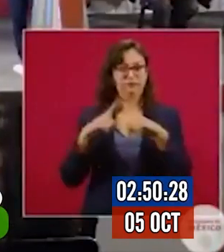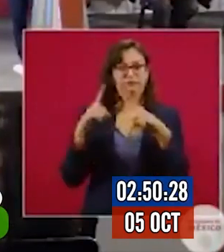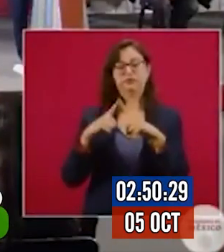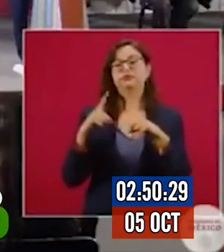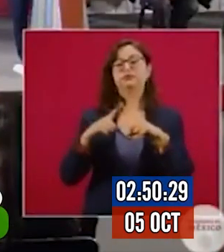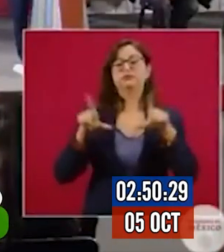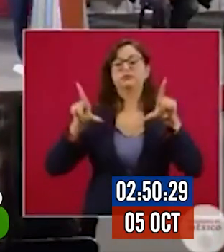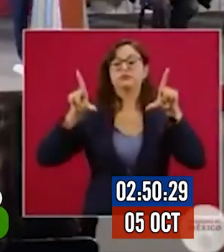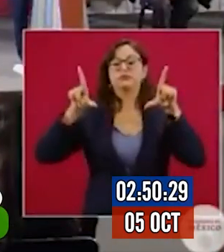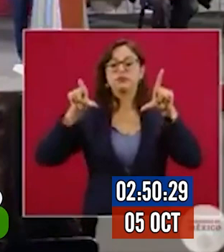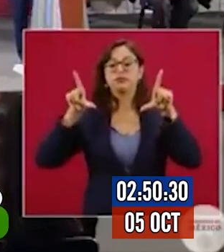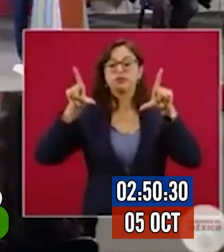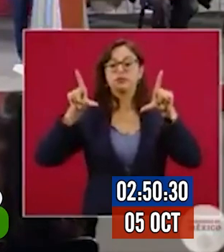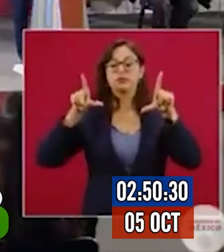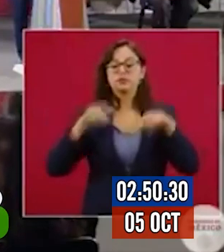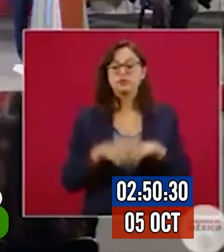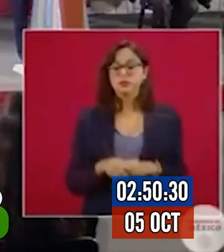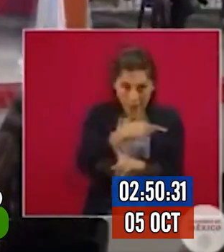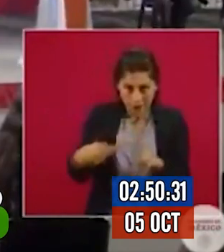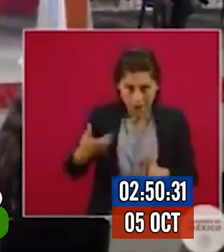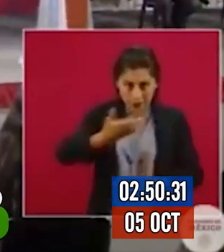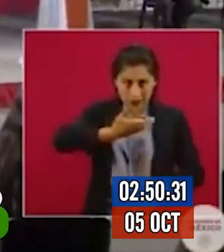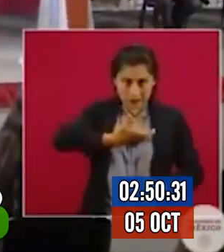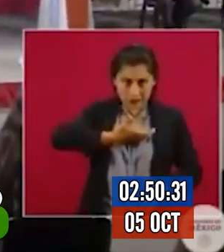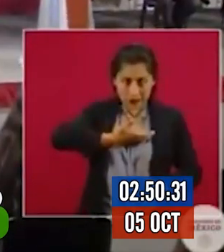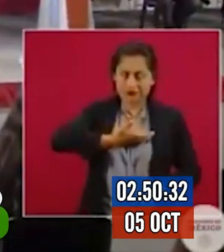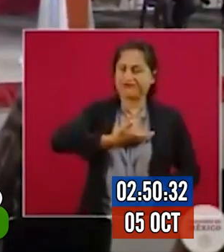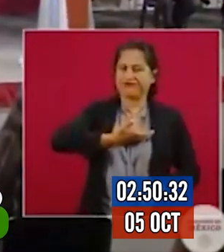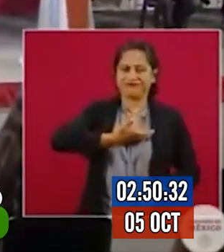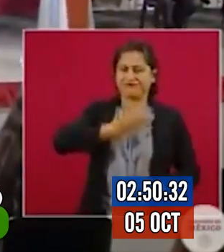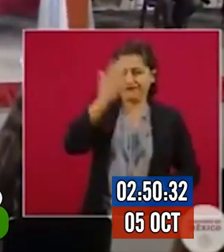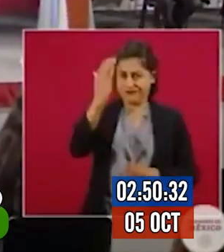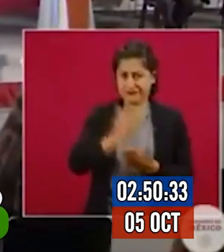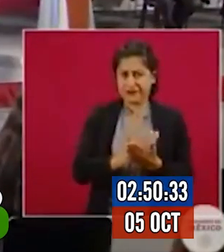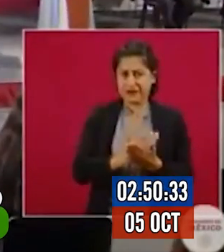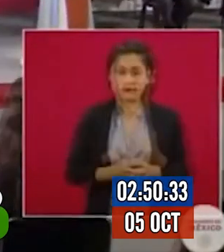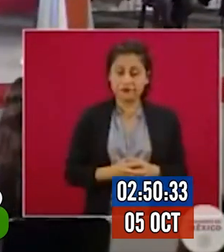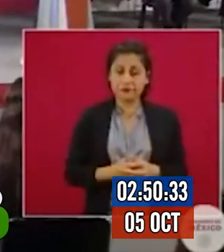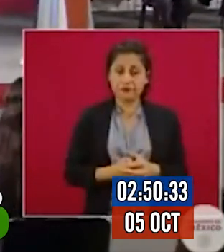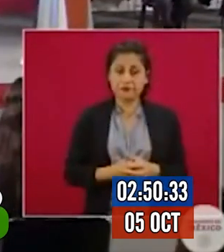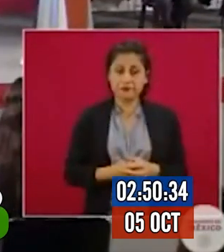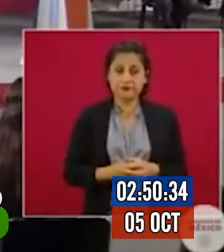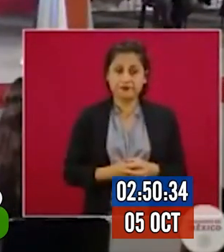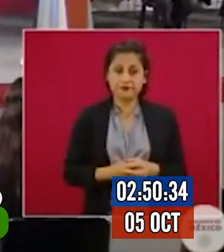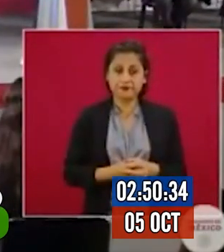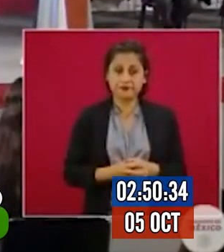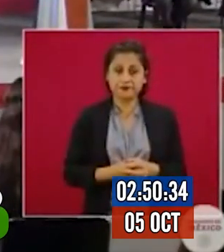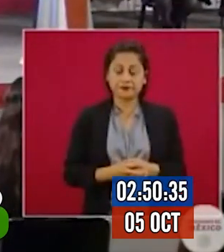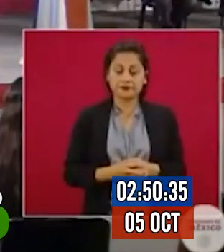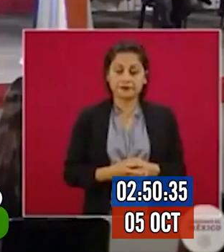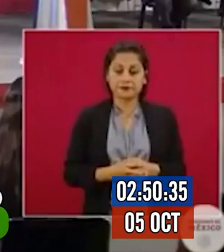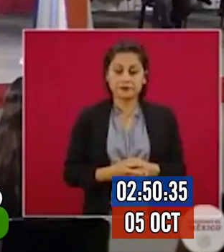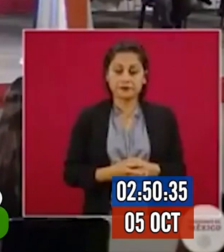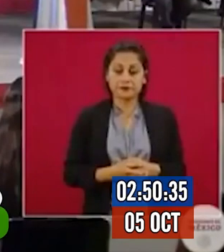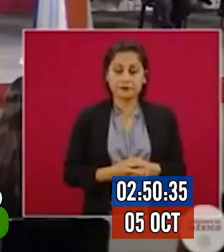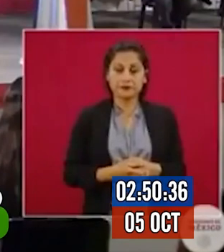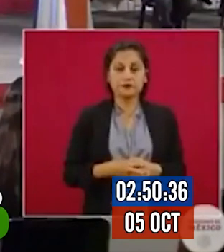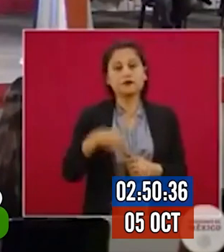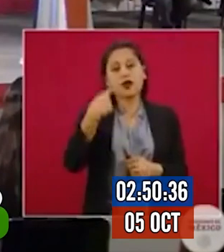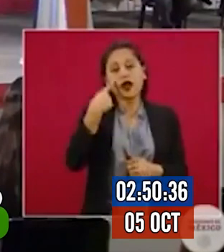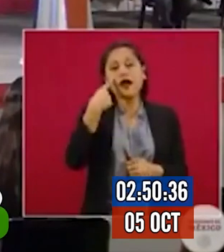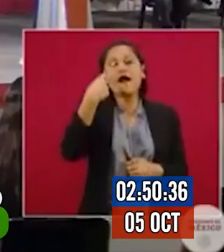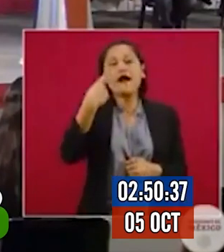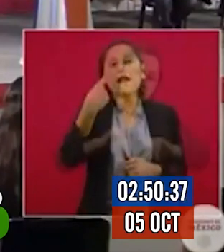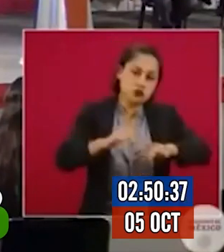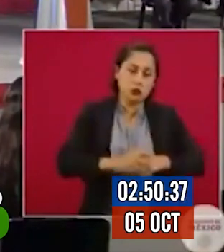ahí me di cuenta de cómo estaba entonces échenle ganas para ver si se lo llenan y tiene que ser